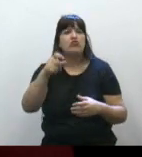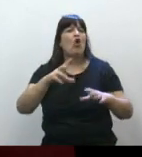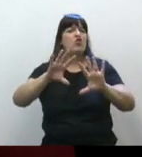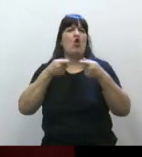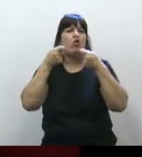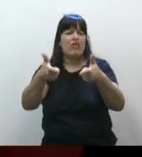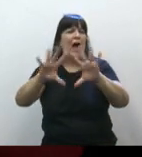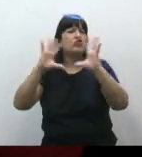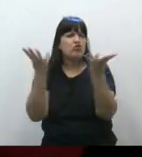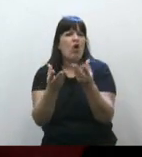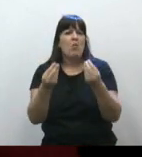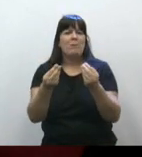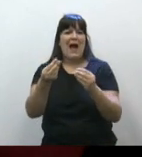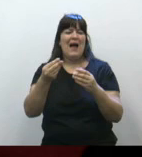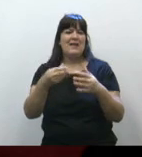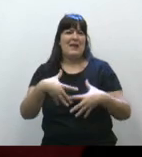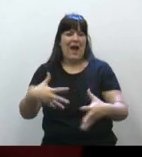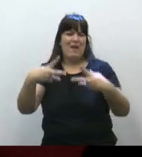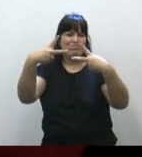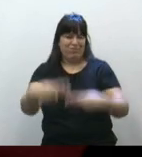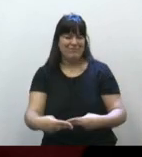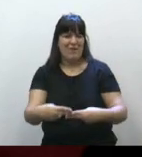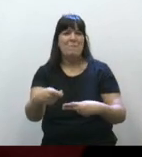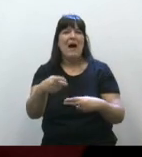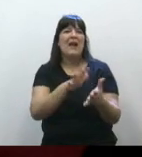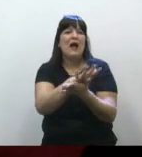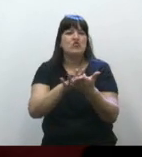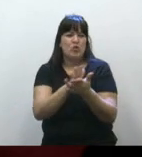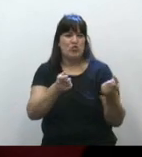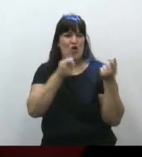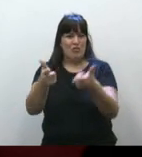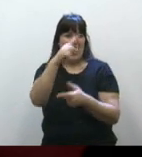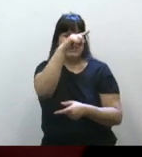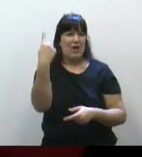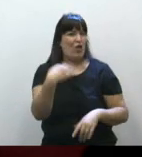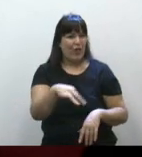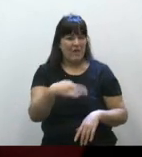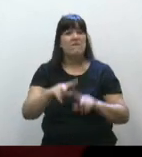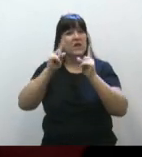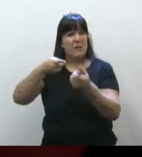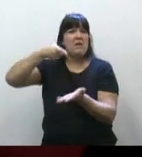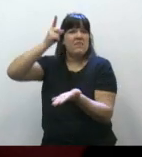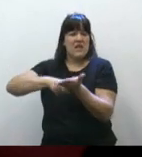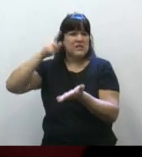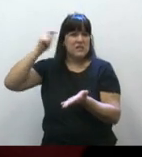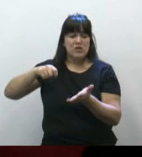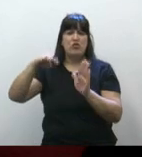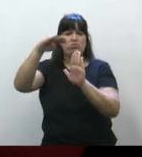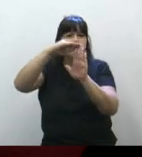hospital público para resolver la cuestión de la mujer esto también está definido claramente en